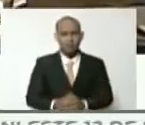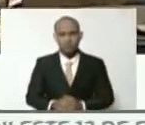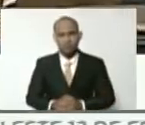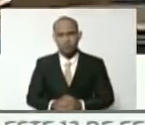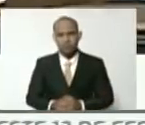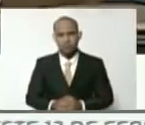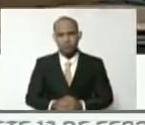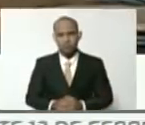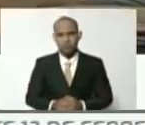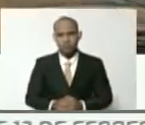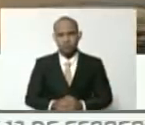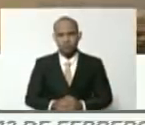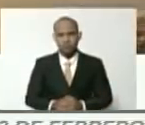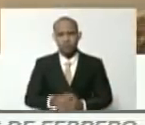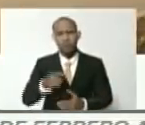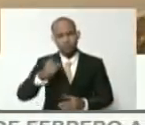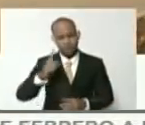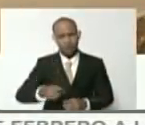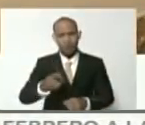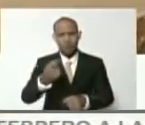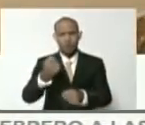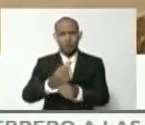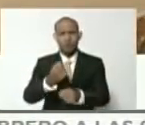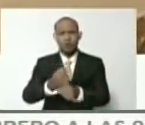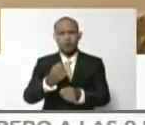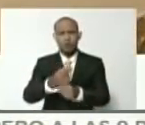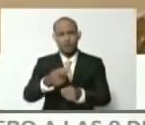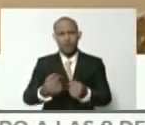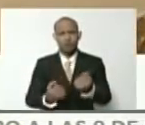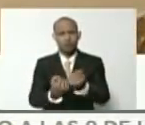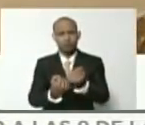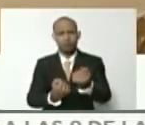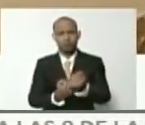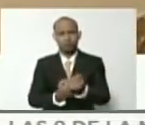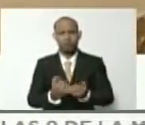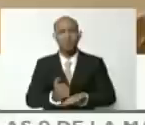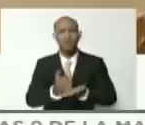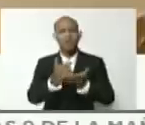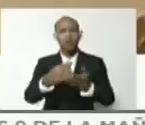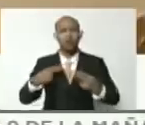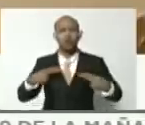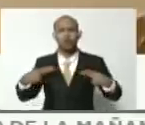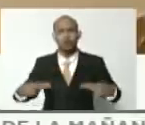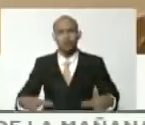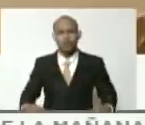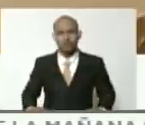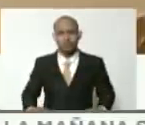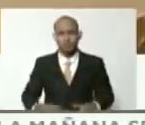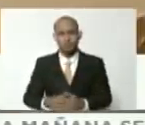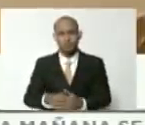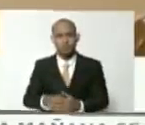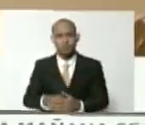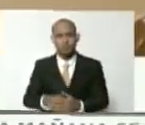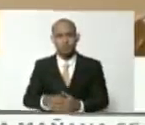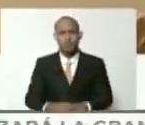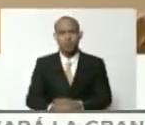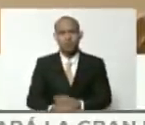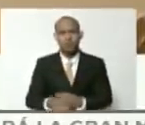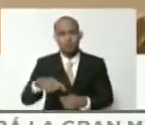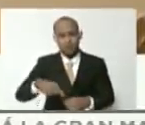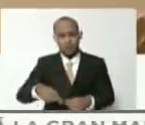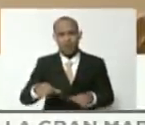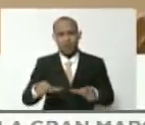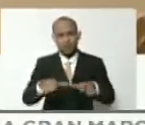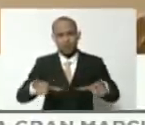para ejecutar esta ayuda humanitaria. Al tener el espacio para que el espacio